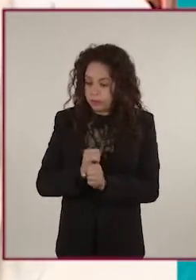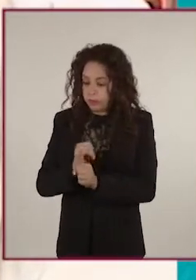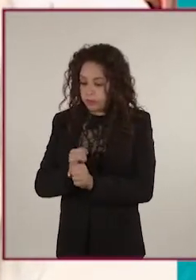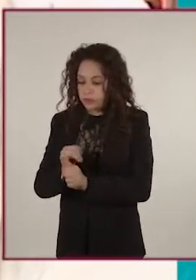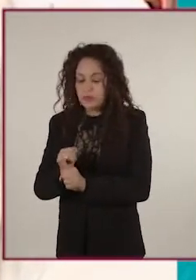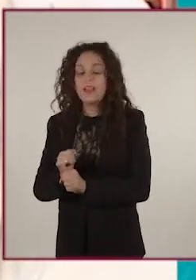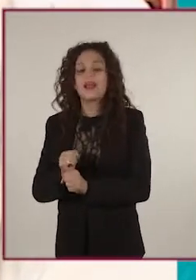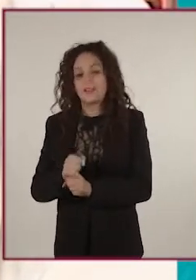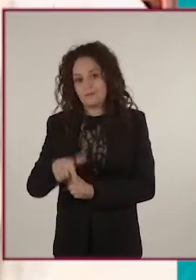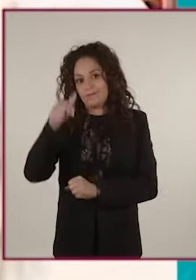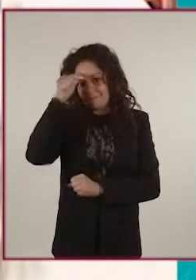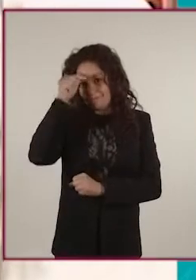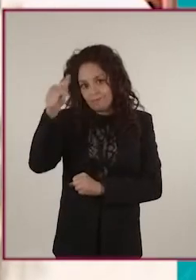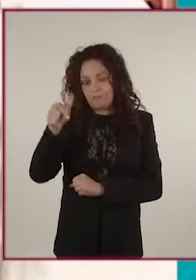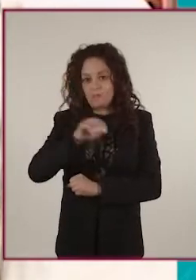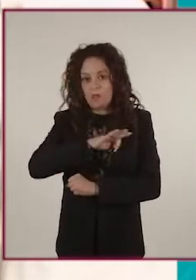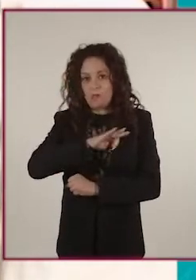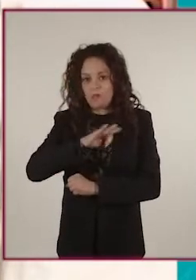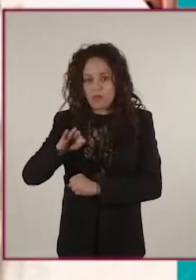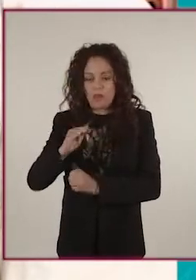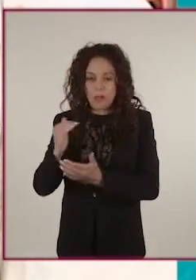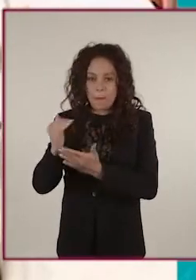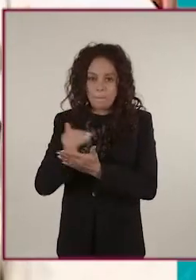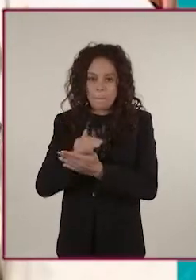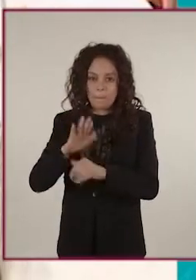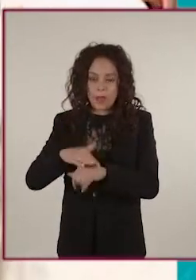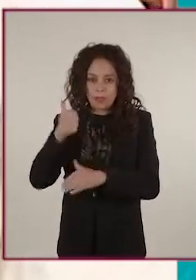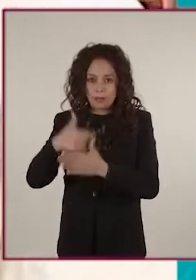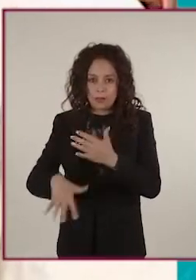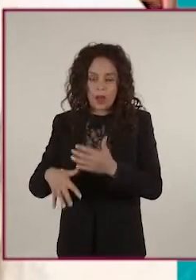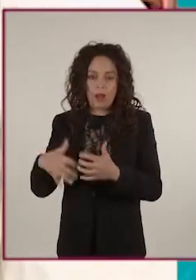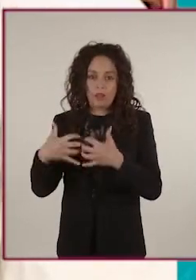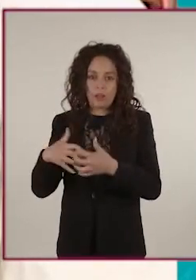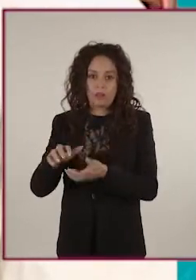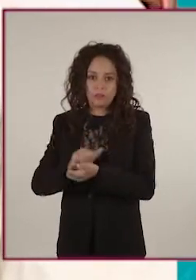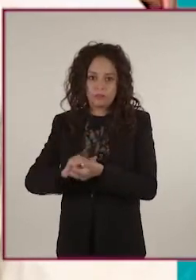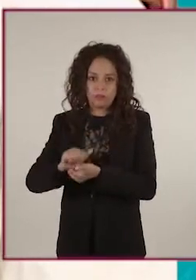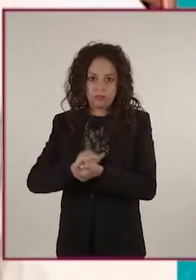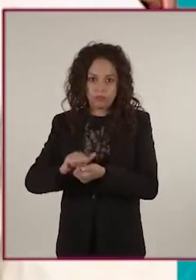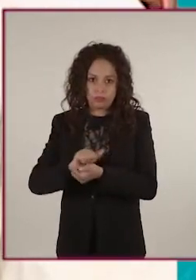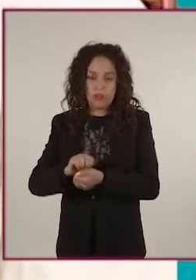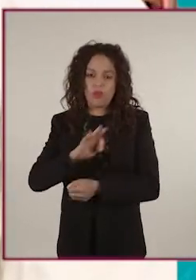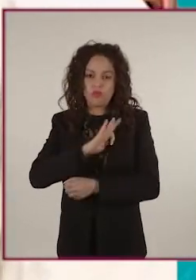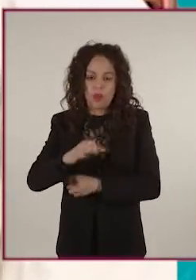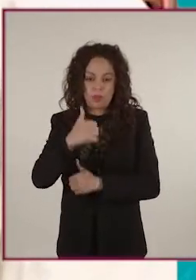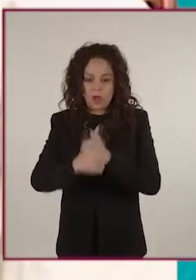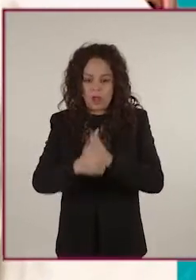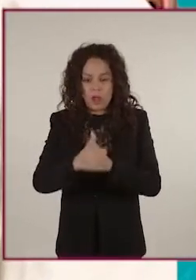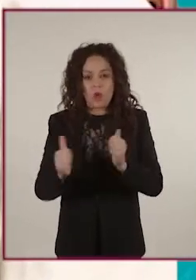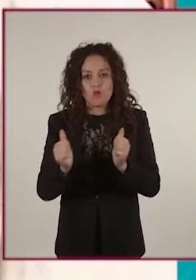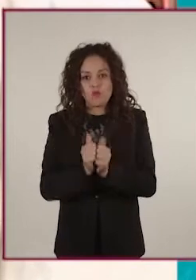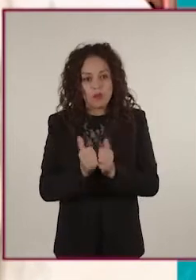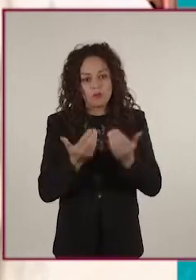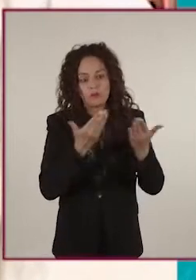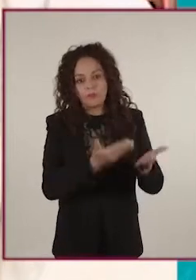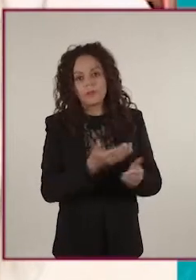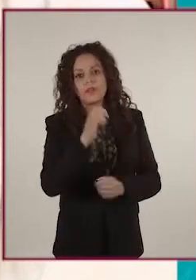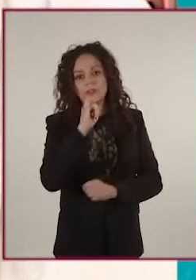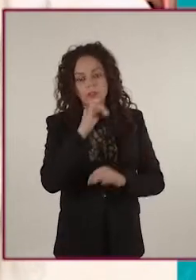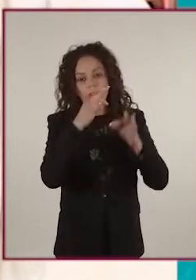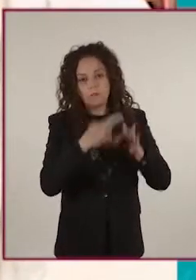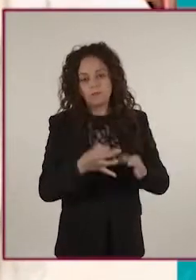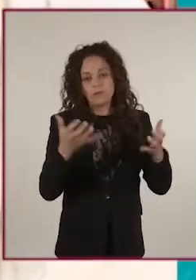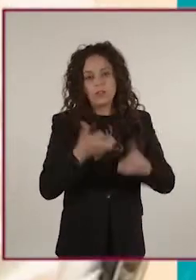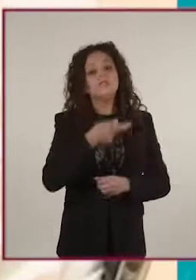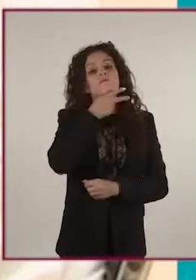estos polímeros cueste menos producirlos y puedan competir con los derivados del petróleo, ¿no? Para que sean una realidad más viable,